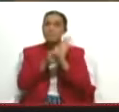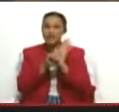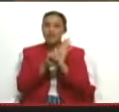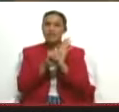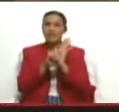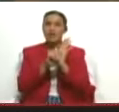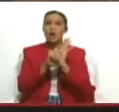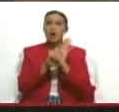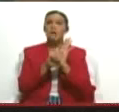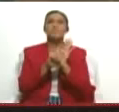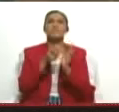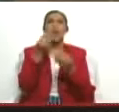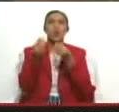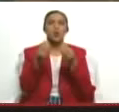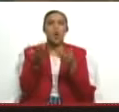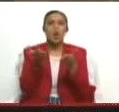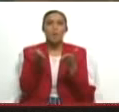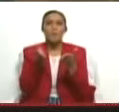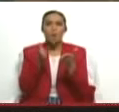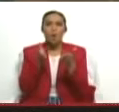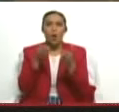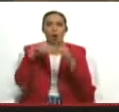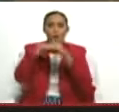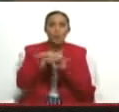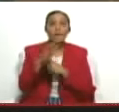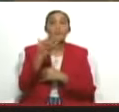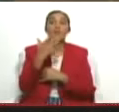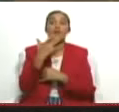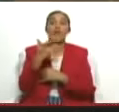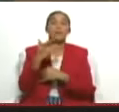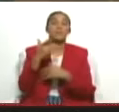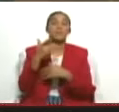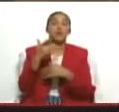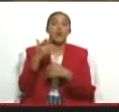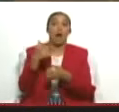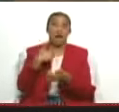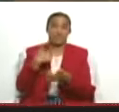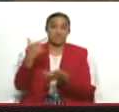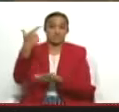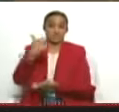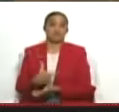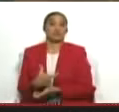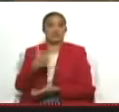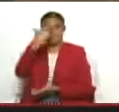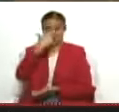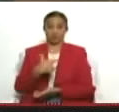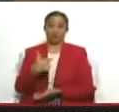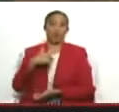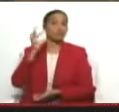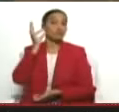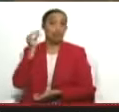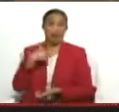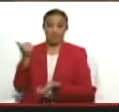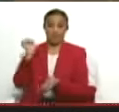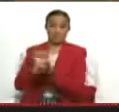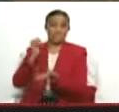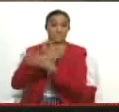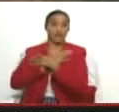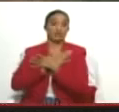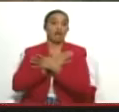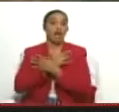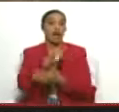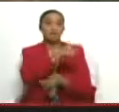esconder sus aparatos electrónicos a la hora de una eventual detención ella sabía que estaba haciendo actividades al margen de la